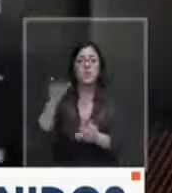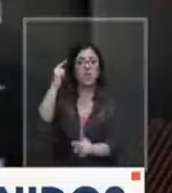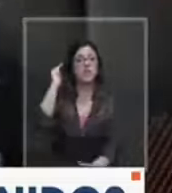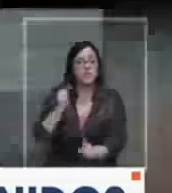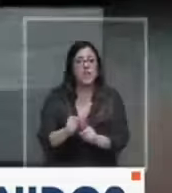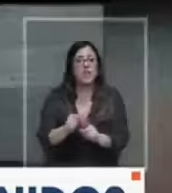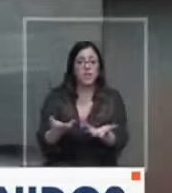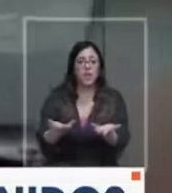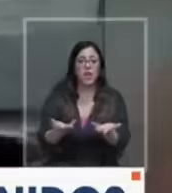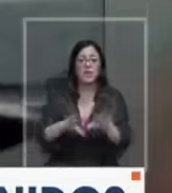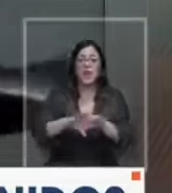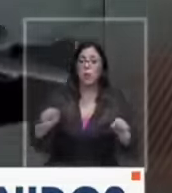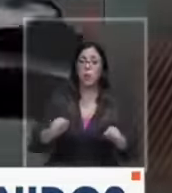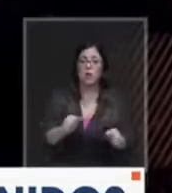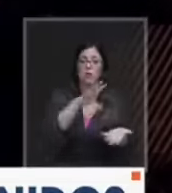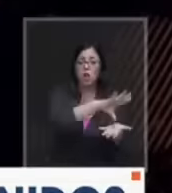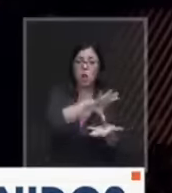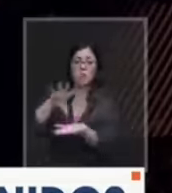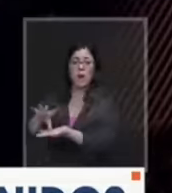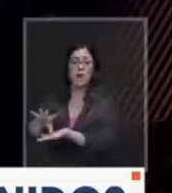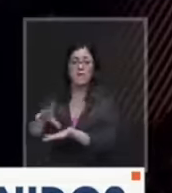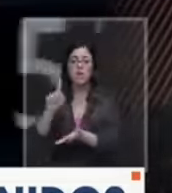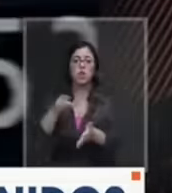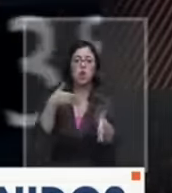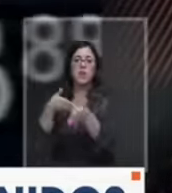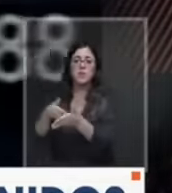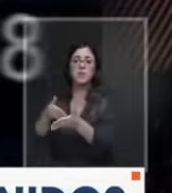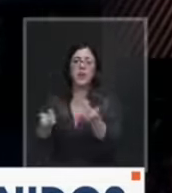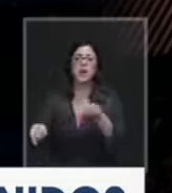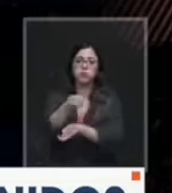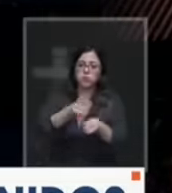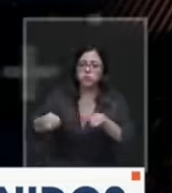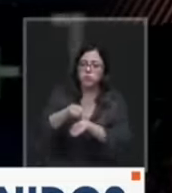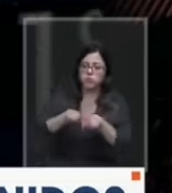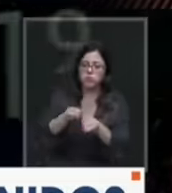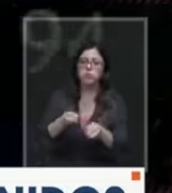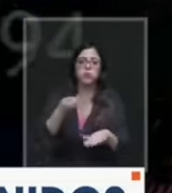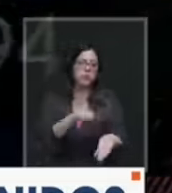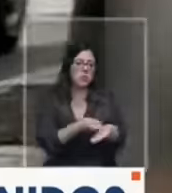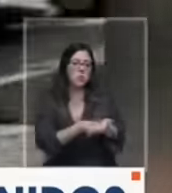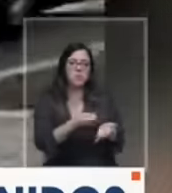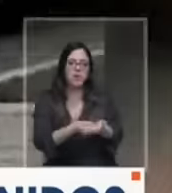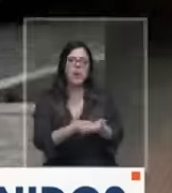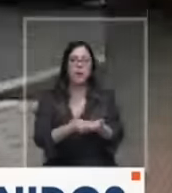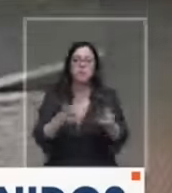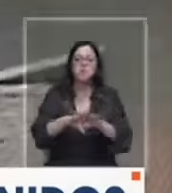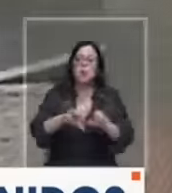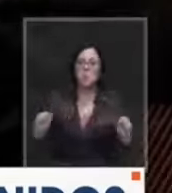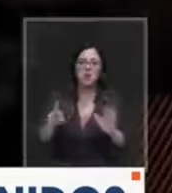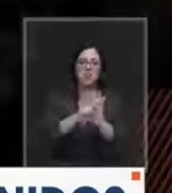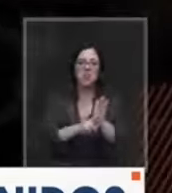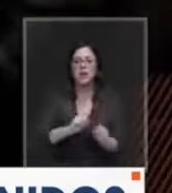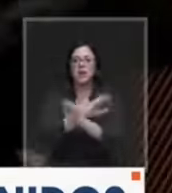tratado entre ambos países que no hubiesen límites para importar exportar y propiciar la inversión con reglas claras Y de mutuo acuerdo ellos